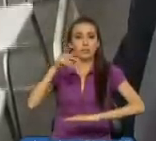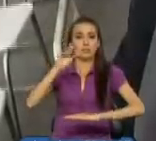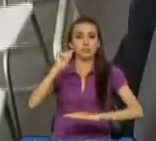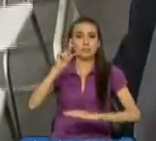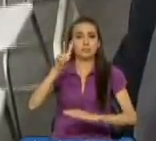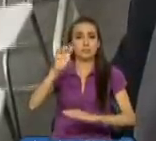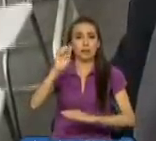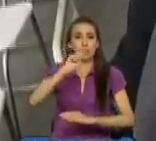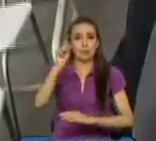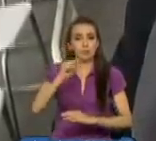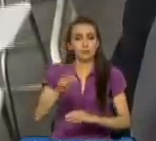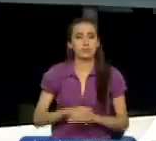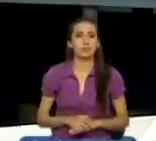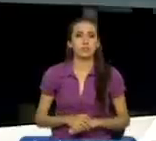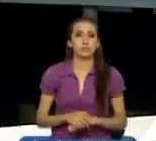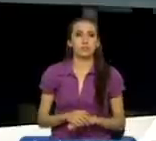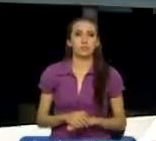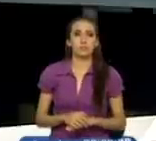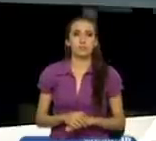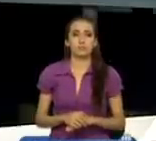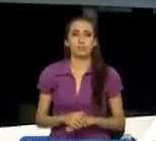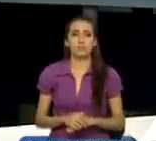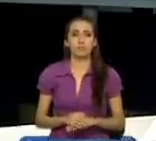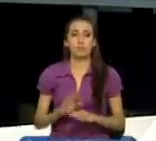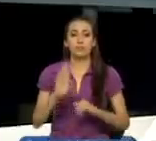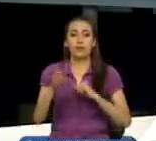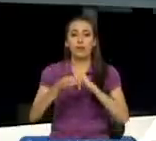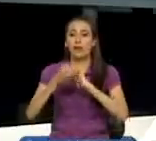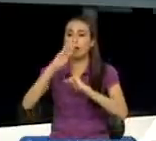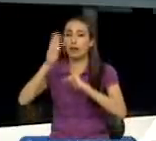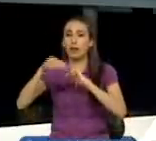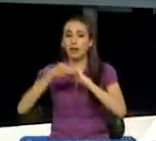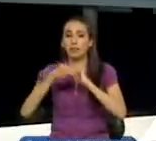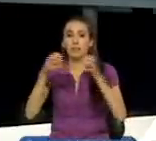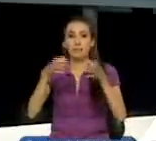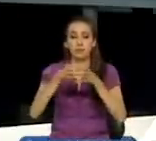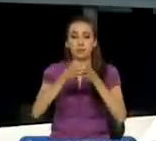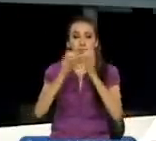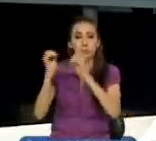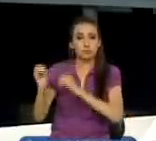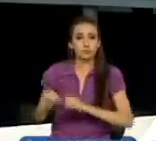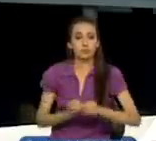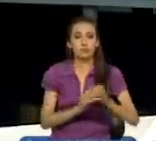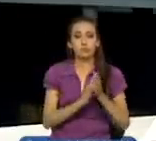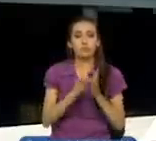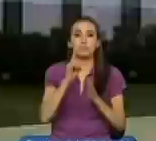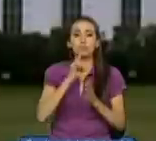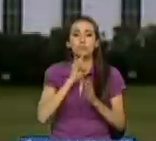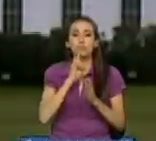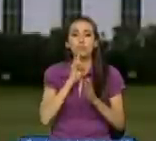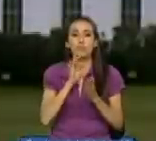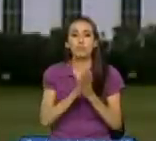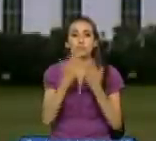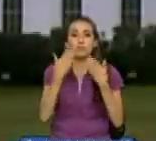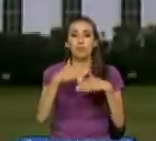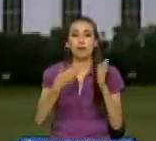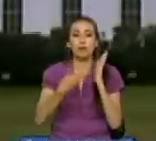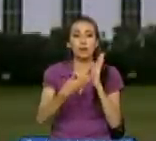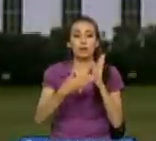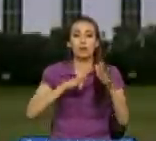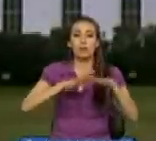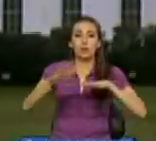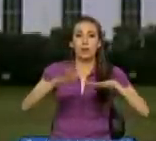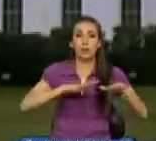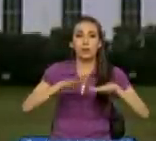Alex Llanos Ecuador TV y a través de una orden ejecutiva el departamento del tesoro de los Estados Unidos anunció que los activos en este